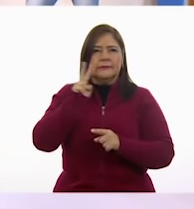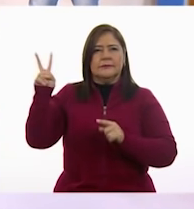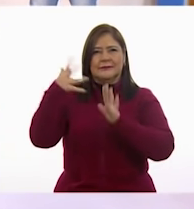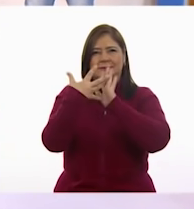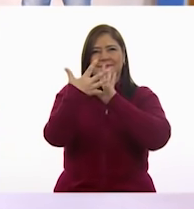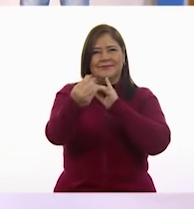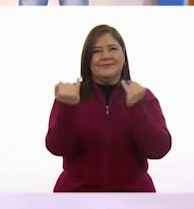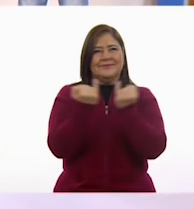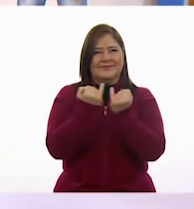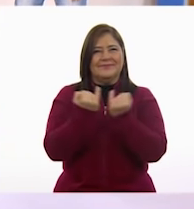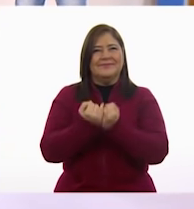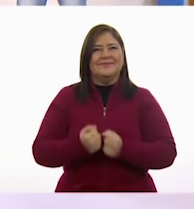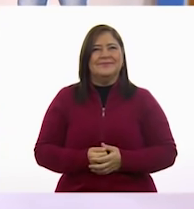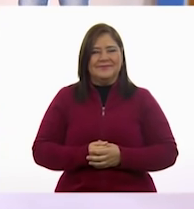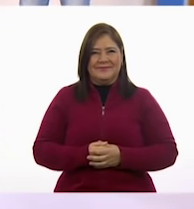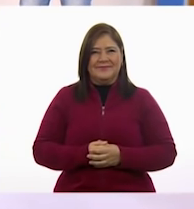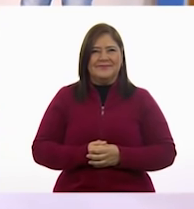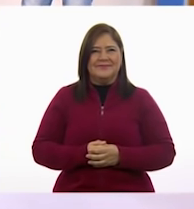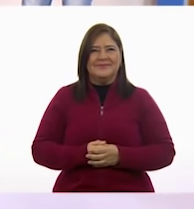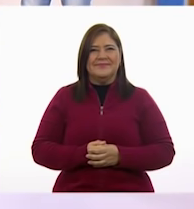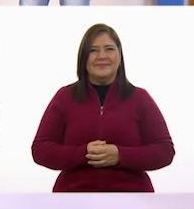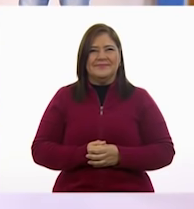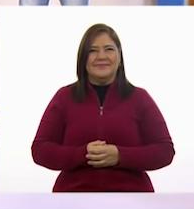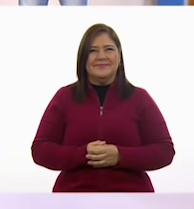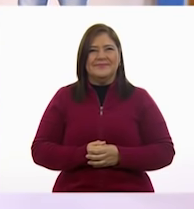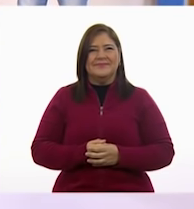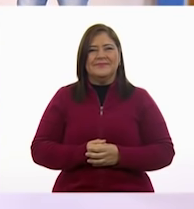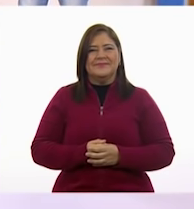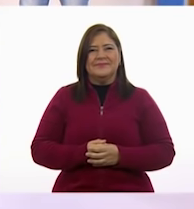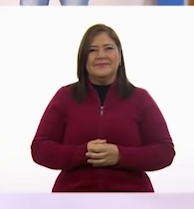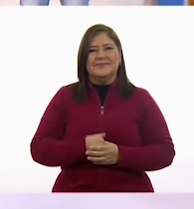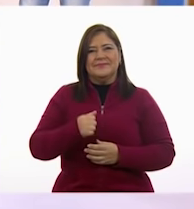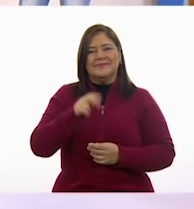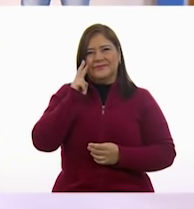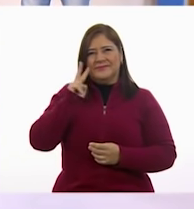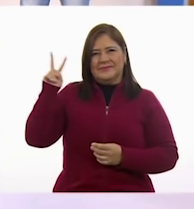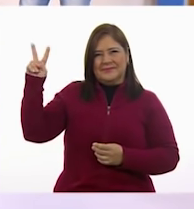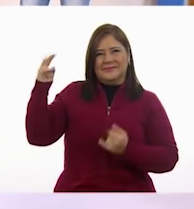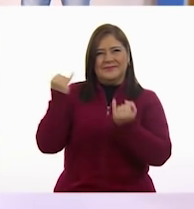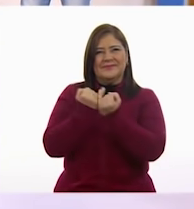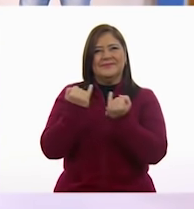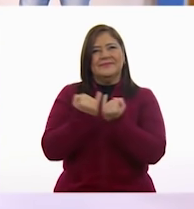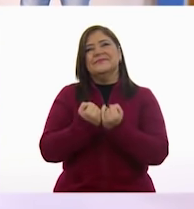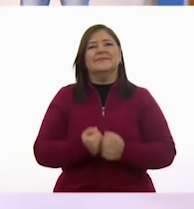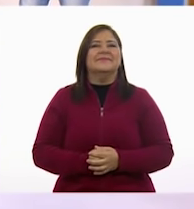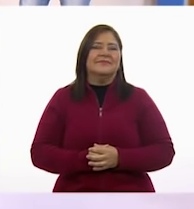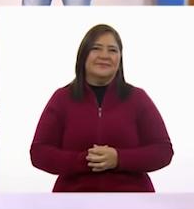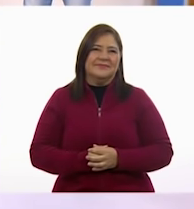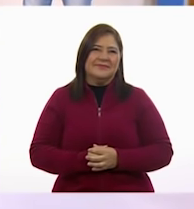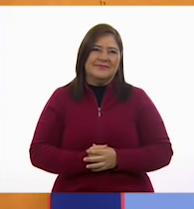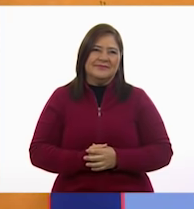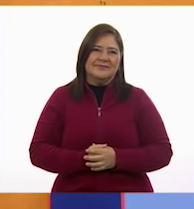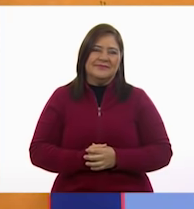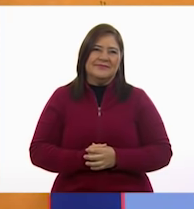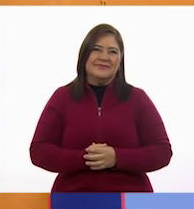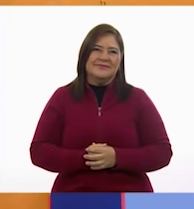nos sale. Primero, ¿hacia qué? Okay. ¿Palmadas? Sí. ¿Sí? Entonces, epo, itai,